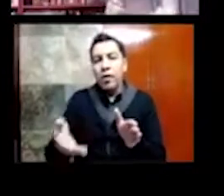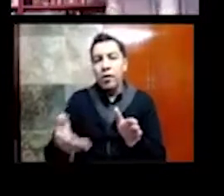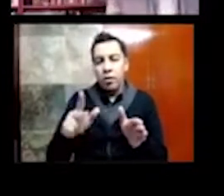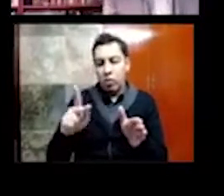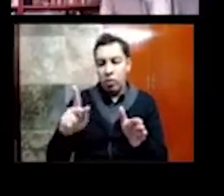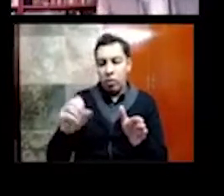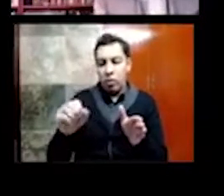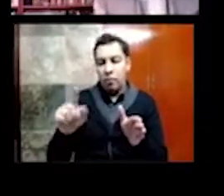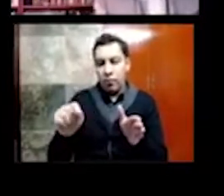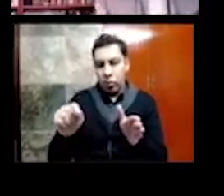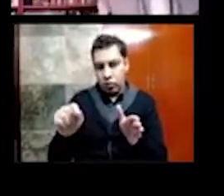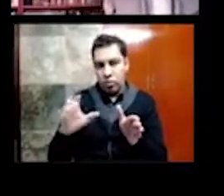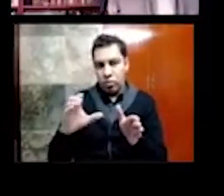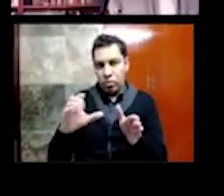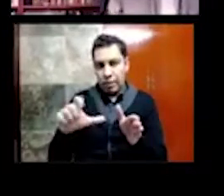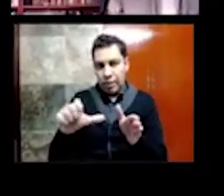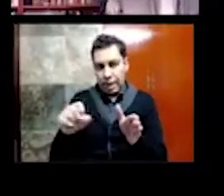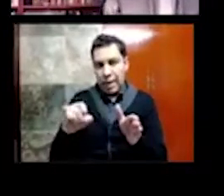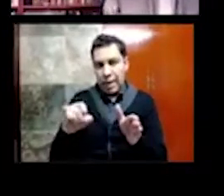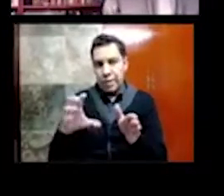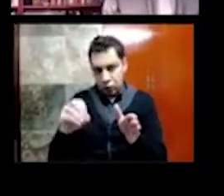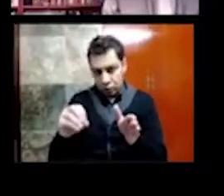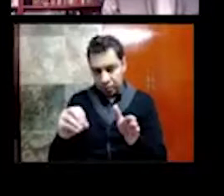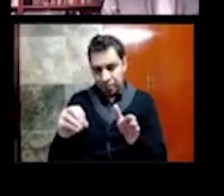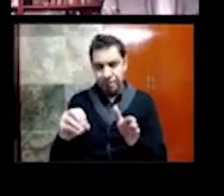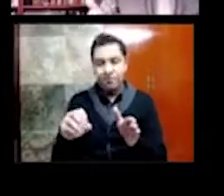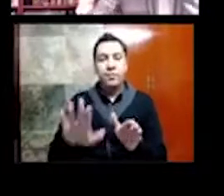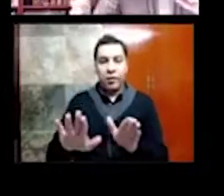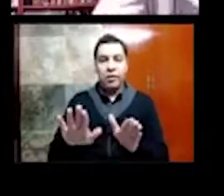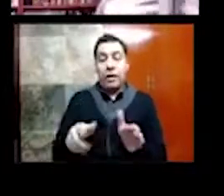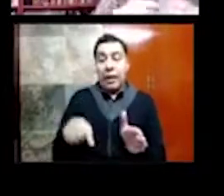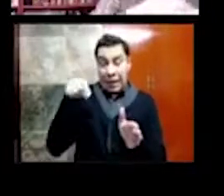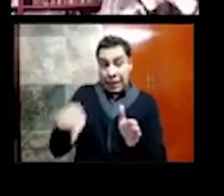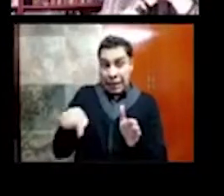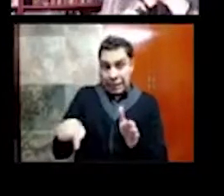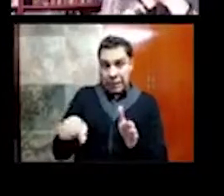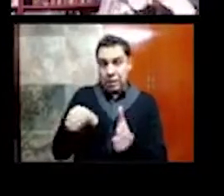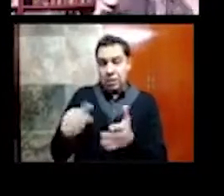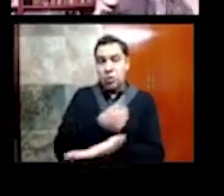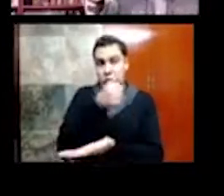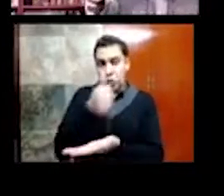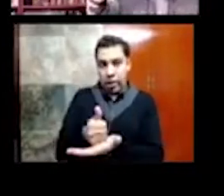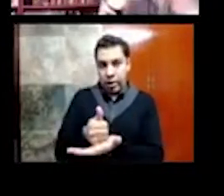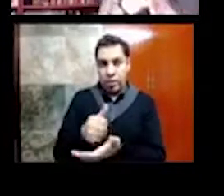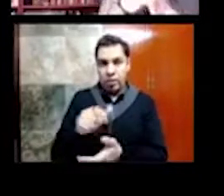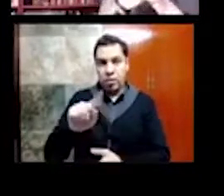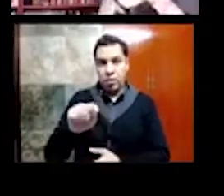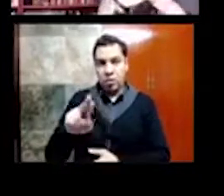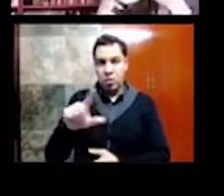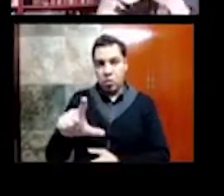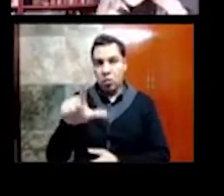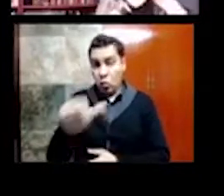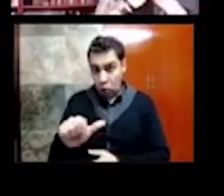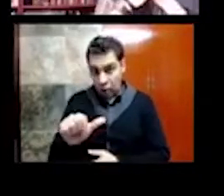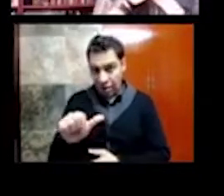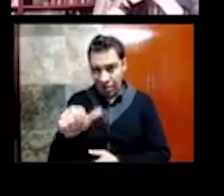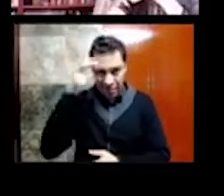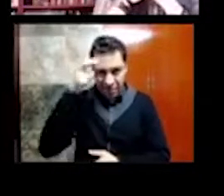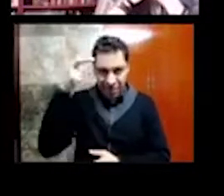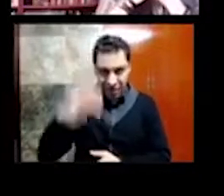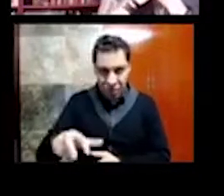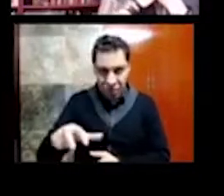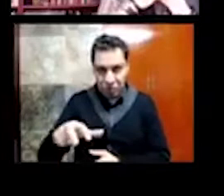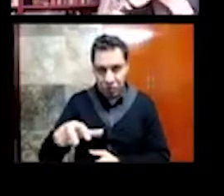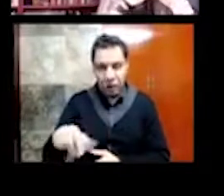toda vez que Tula es una ciudad cosmopolita, sabemos, recibe la presencia y cuenta con la presencia de una infinidad de